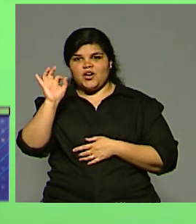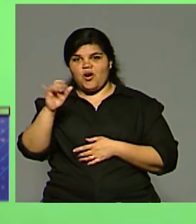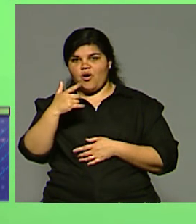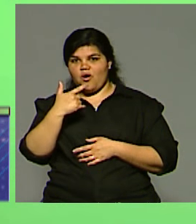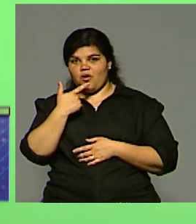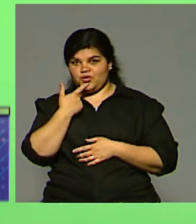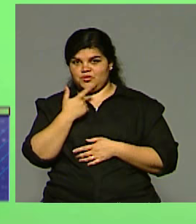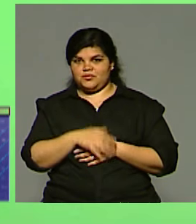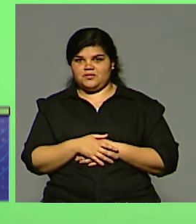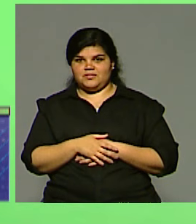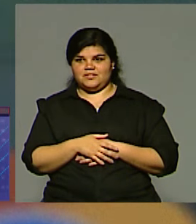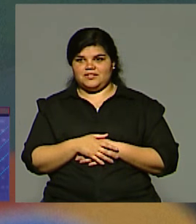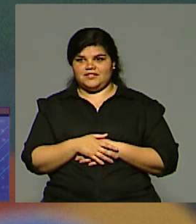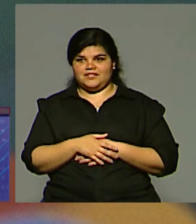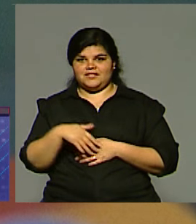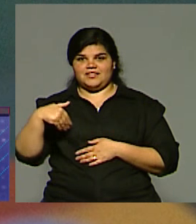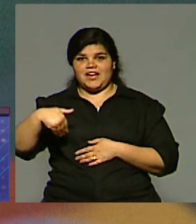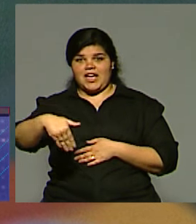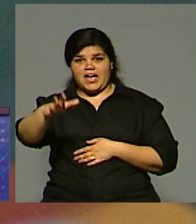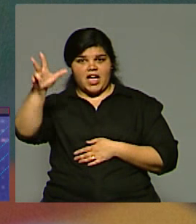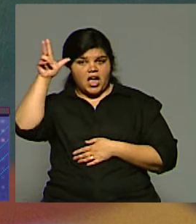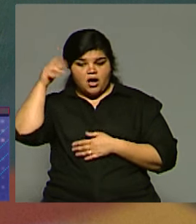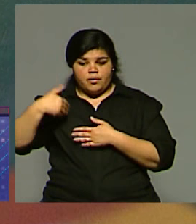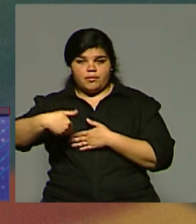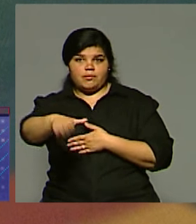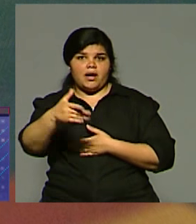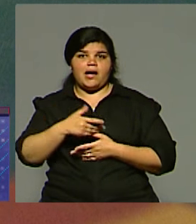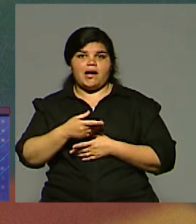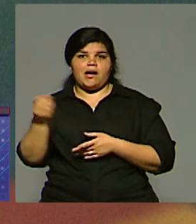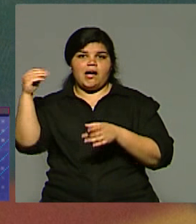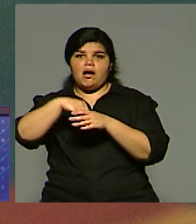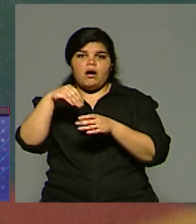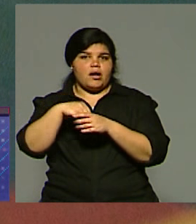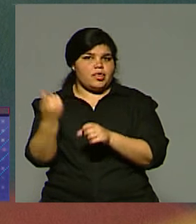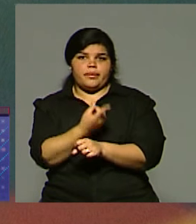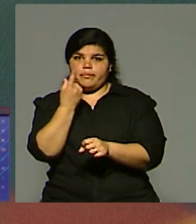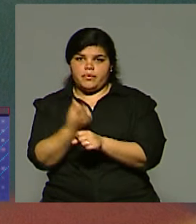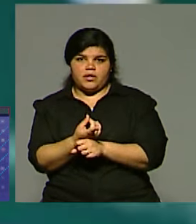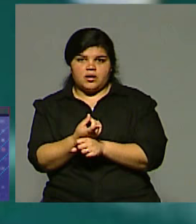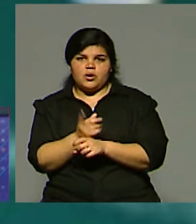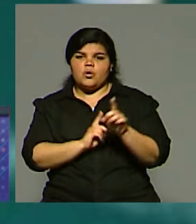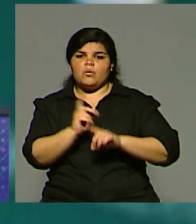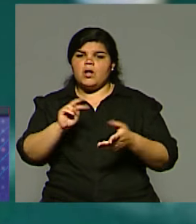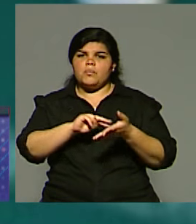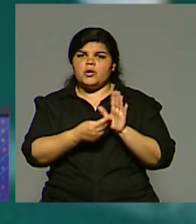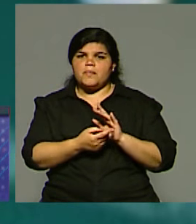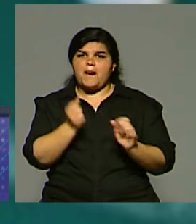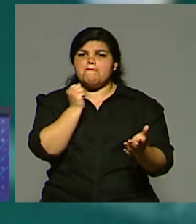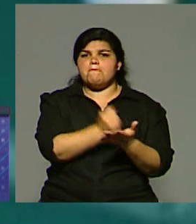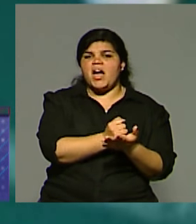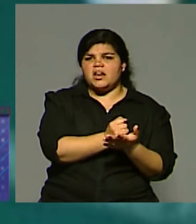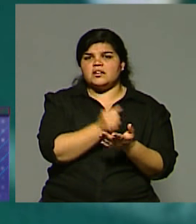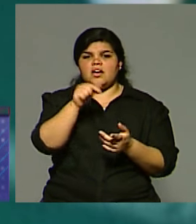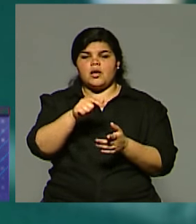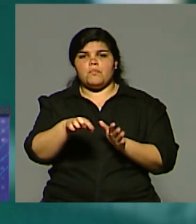vas a tener problemas porque se te va a caer también y no lo vas a poder cargar. El inconveniente no pasa por la marca, no pasa por el sistema